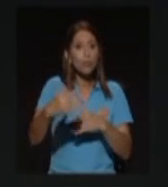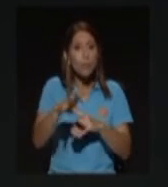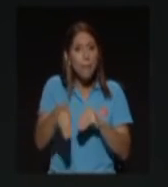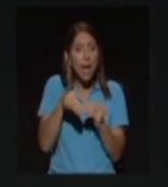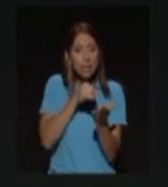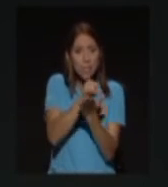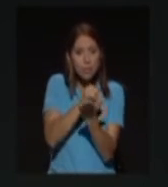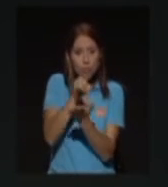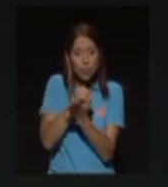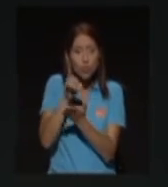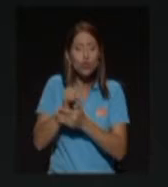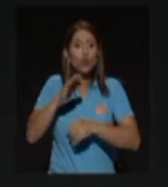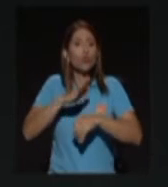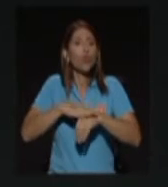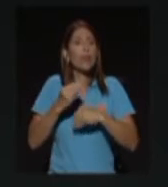costo de